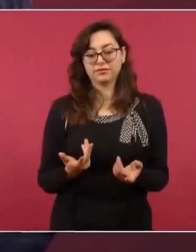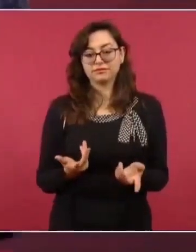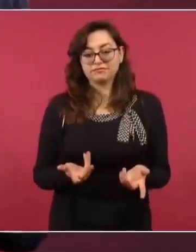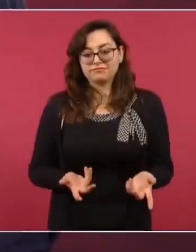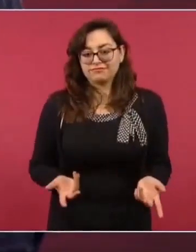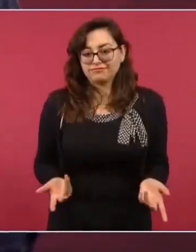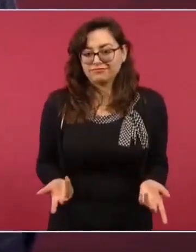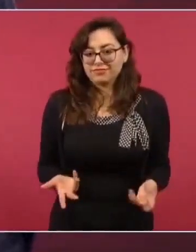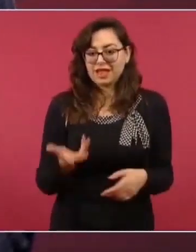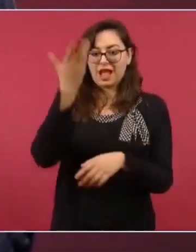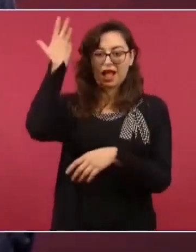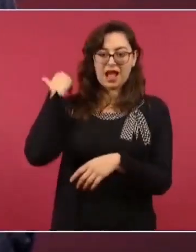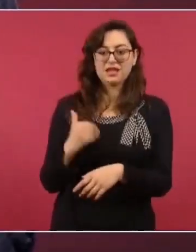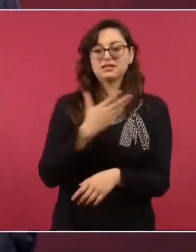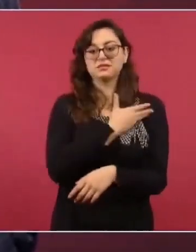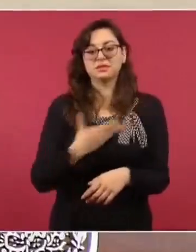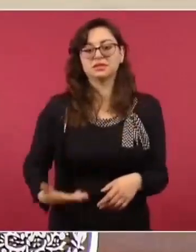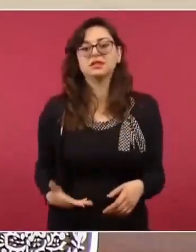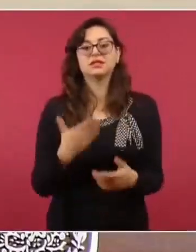se oponía